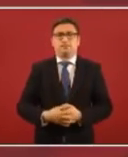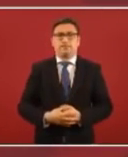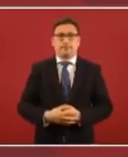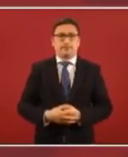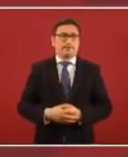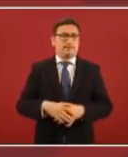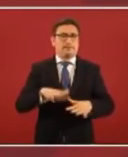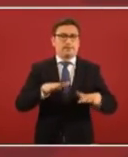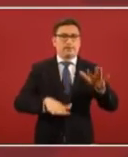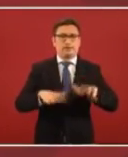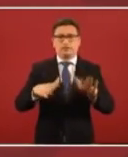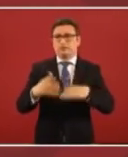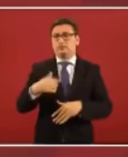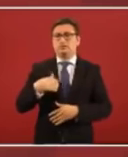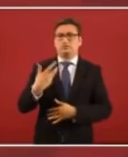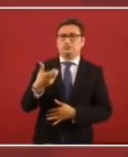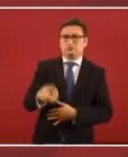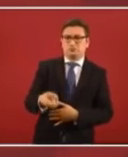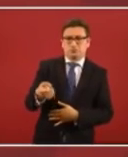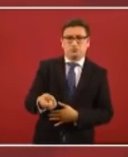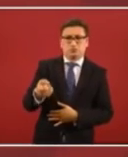A veces le tengo que dar la mano,